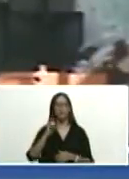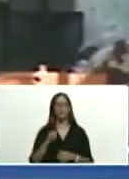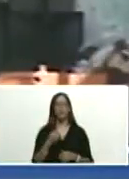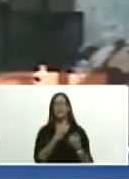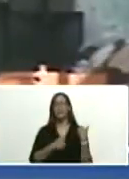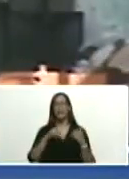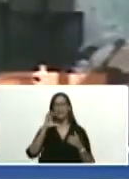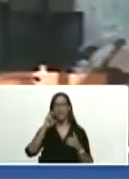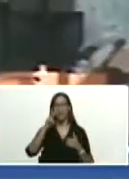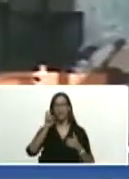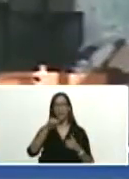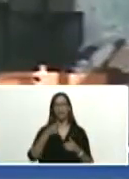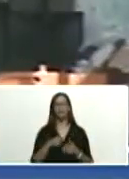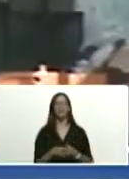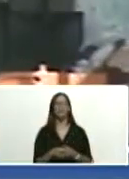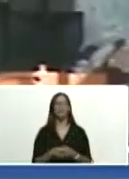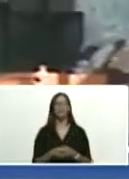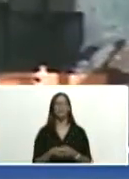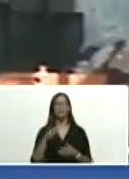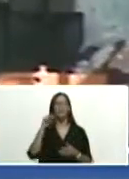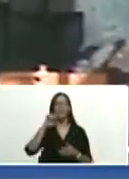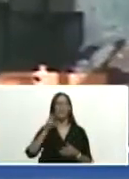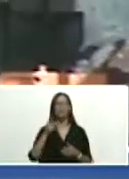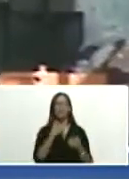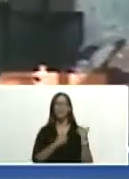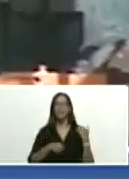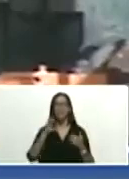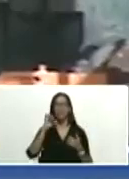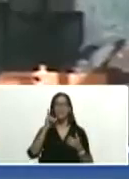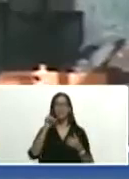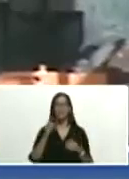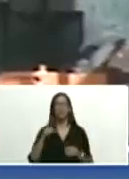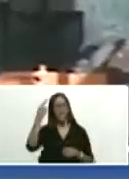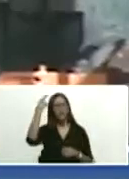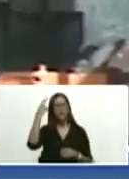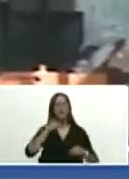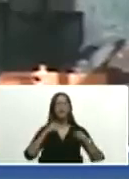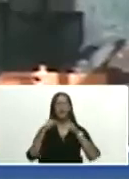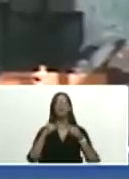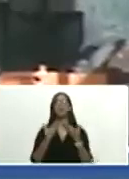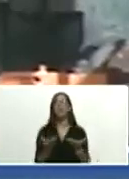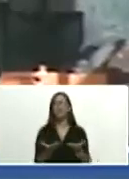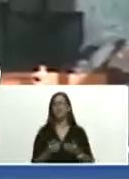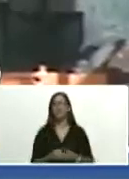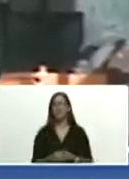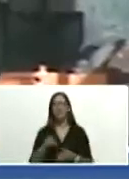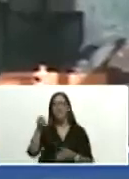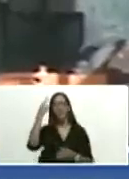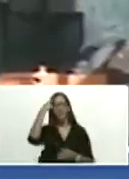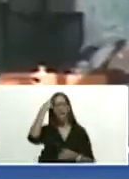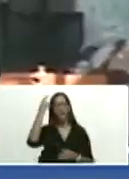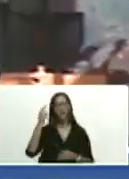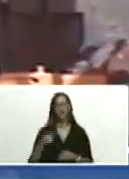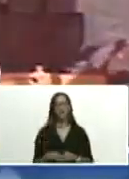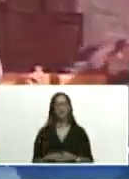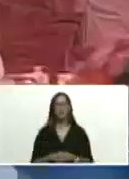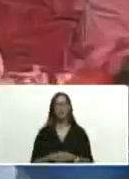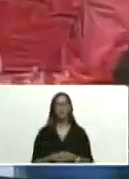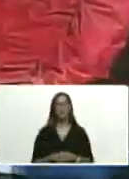a Néstor astudillo presidente de sidor ellos saben las órdenes que le di Ellos la saben